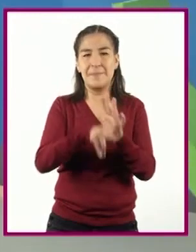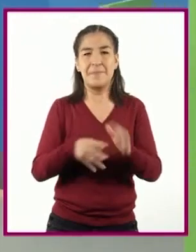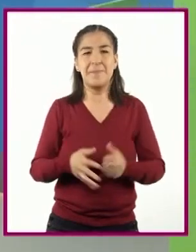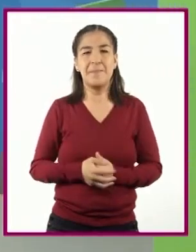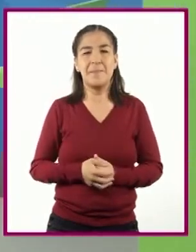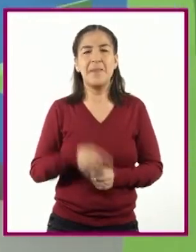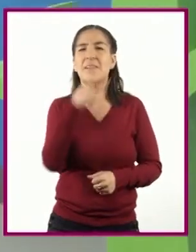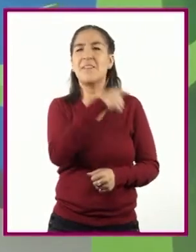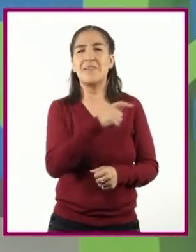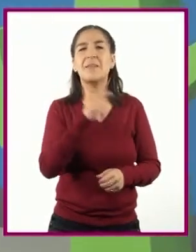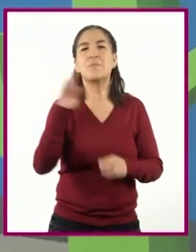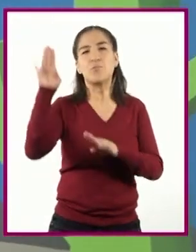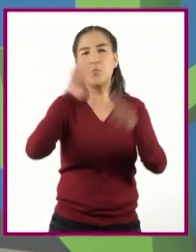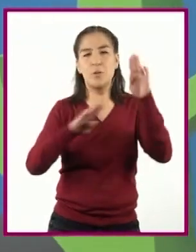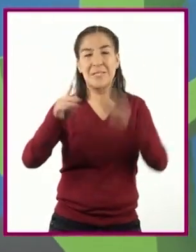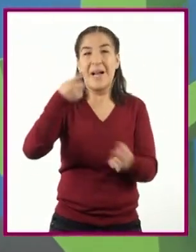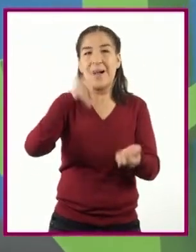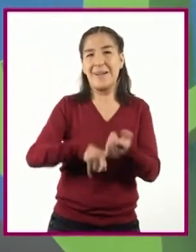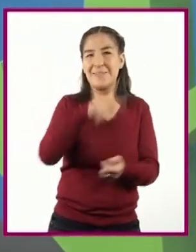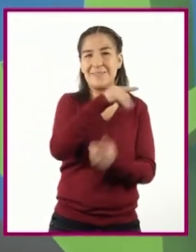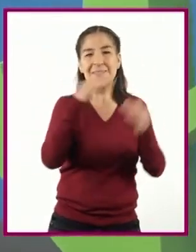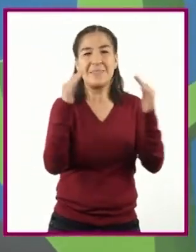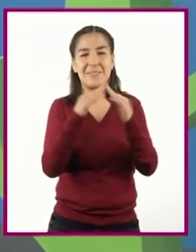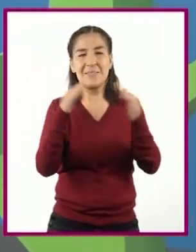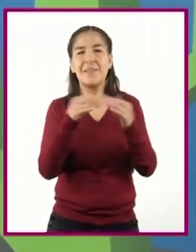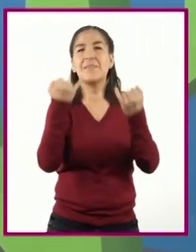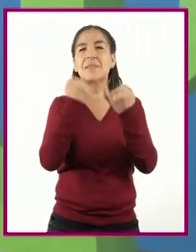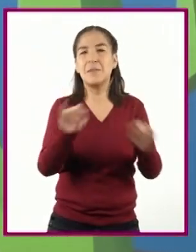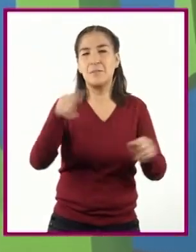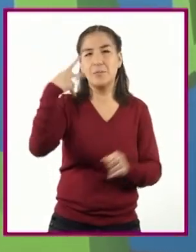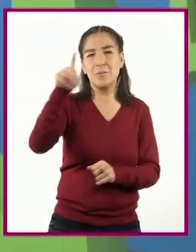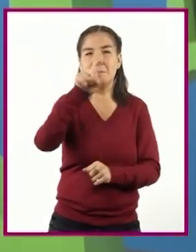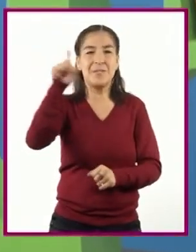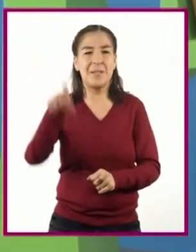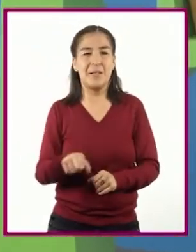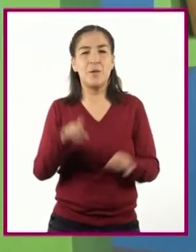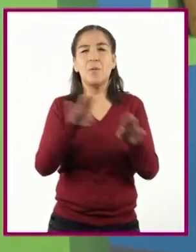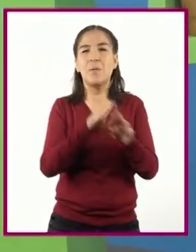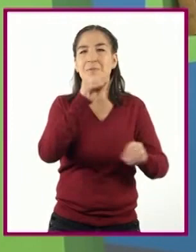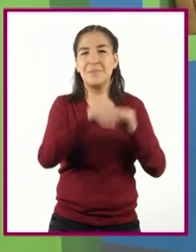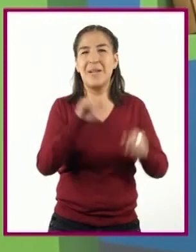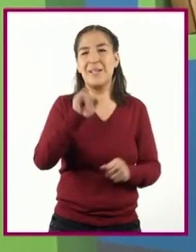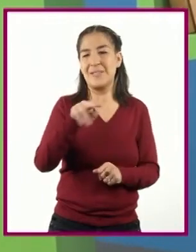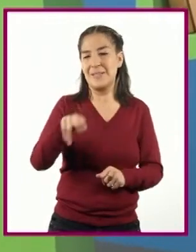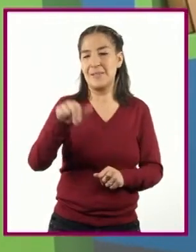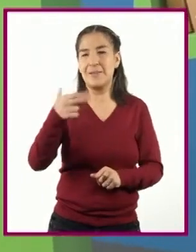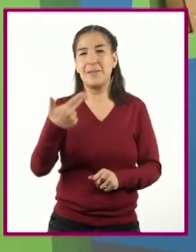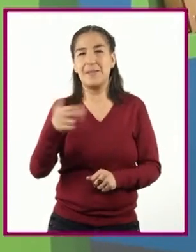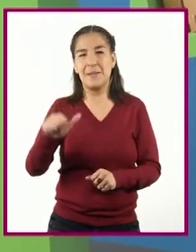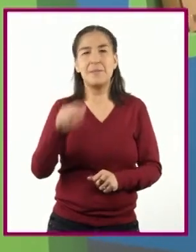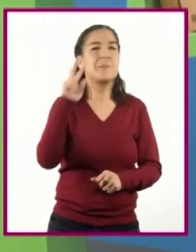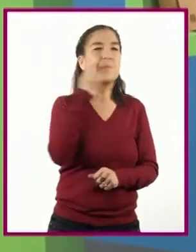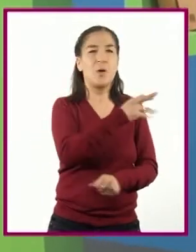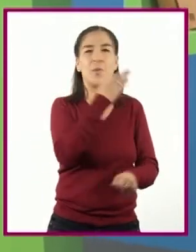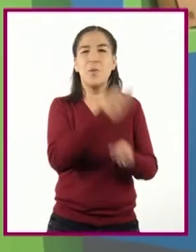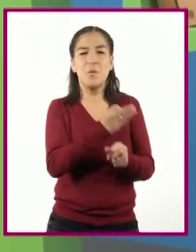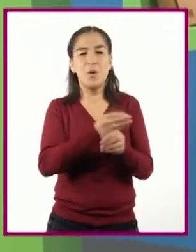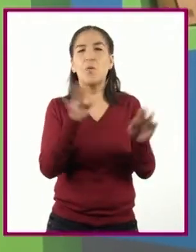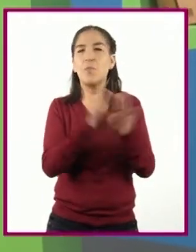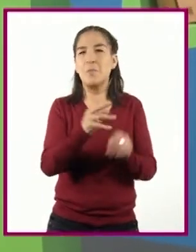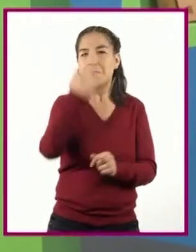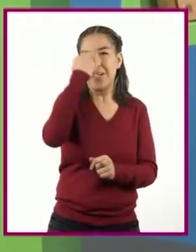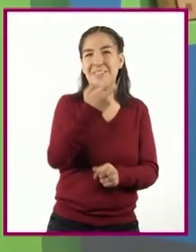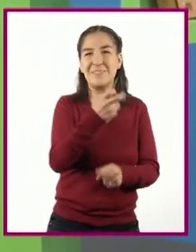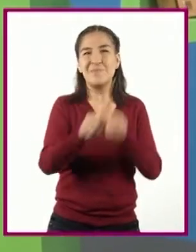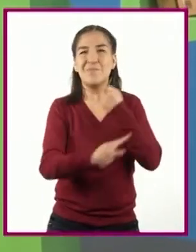video, El Museo desde Casa, la independencia de Texas, elaborado por el INAH. Pongan especial atención a las causas de